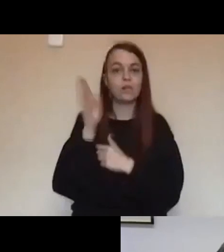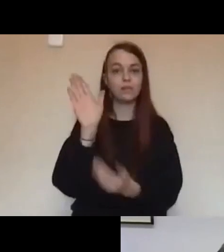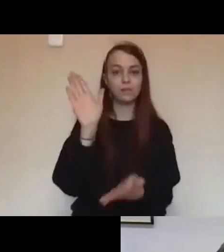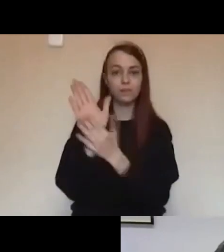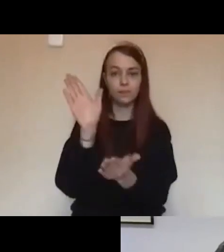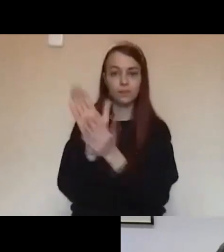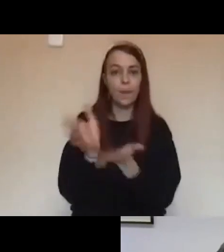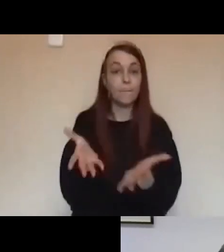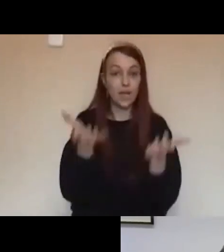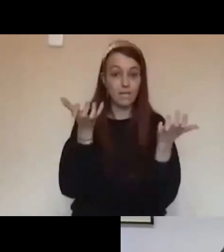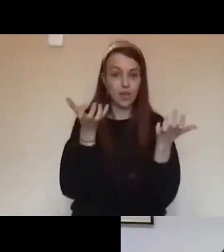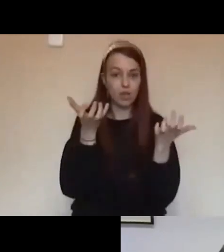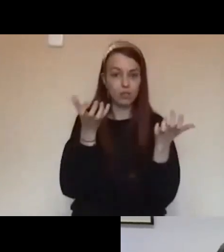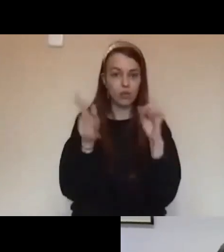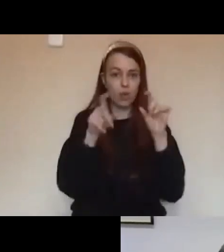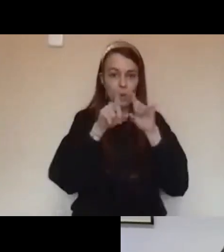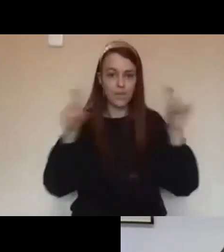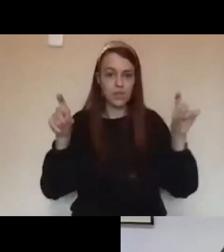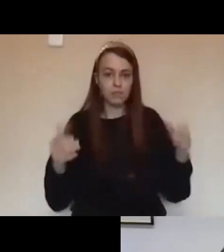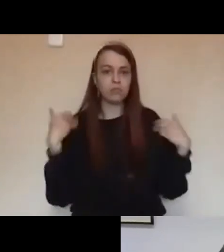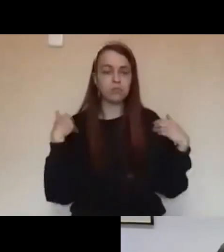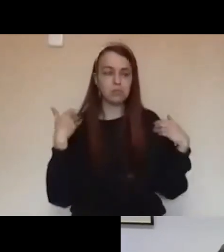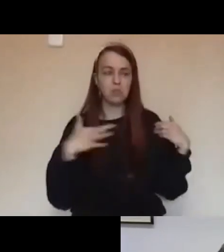lo solucionarán, lo resolverán.